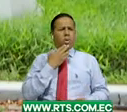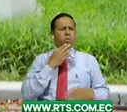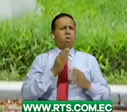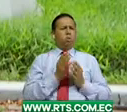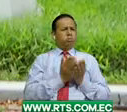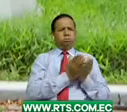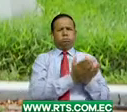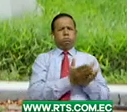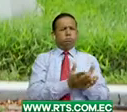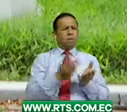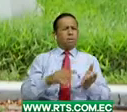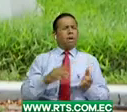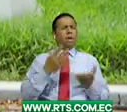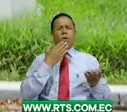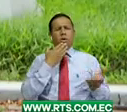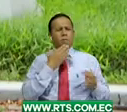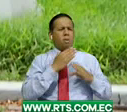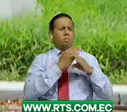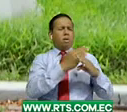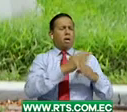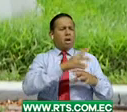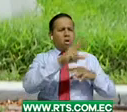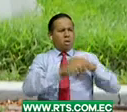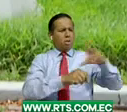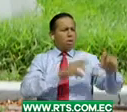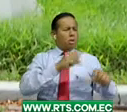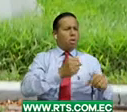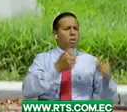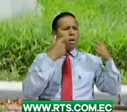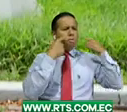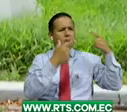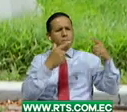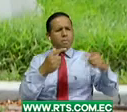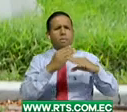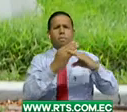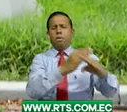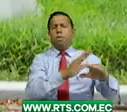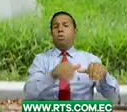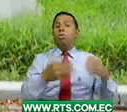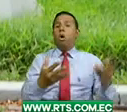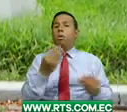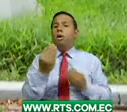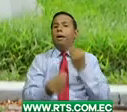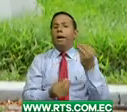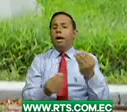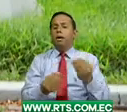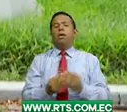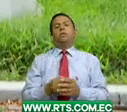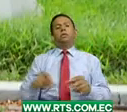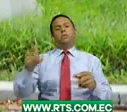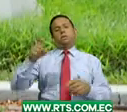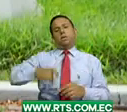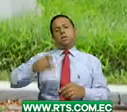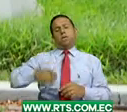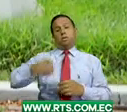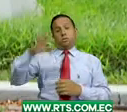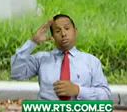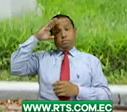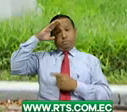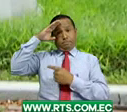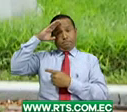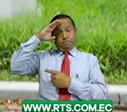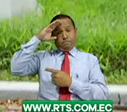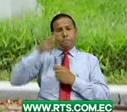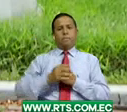como marítimo, no solo debe circunscribirse al cometimiento de un delito y la posterior acción de la fuerza pública. Habló entonces de